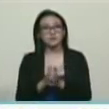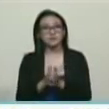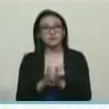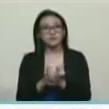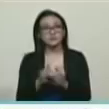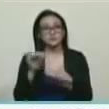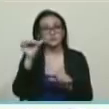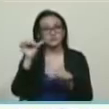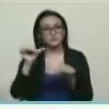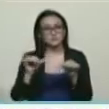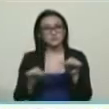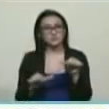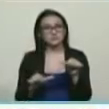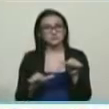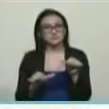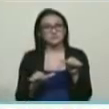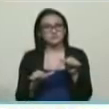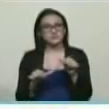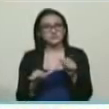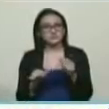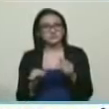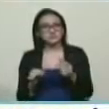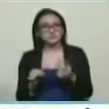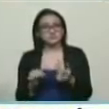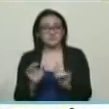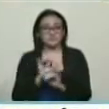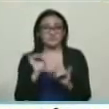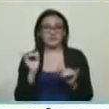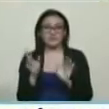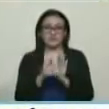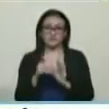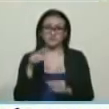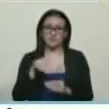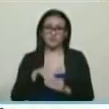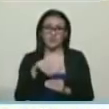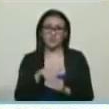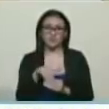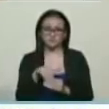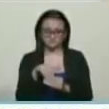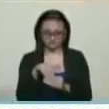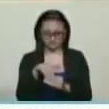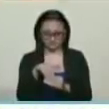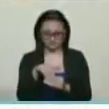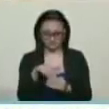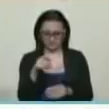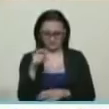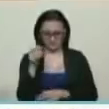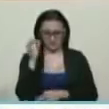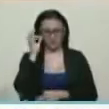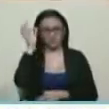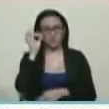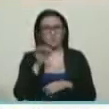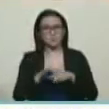ofrecernos ya sus declaraciones, impresiones después de ejercer el derecho en esta jornada de elecciones de los consejos